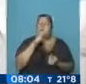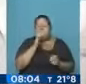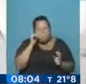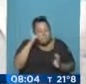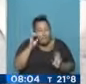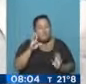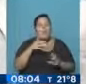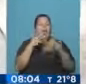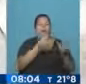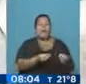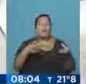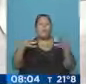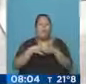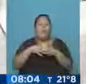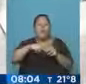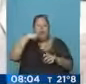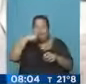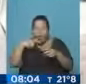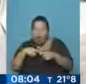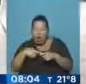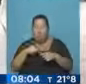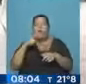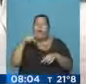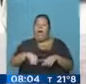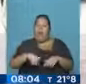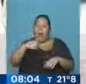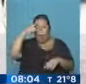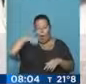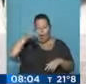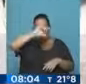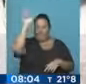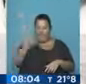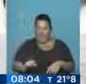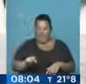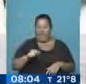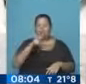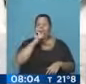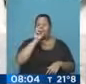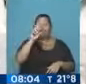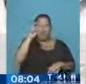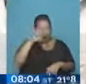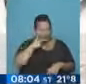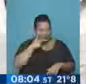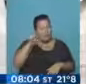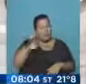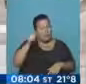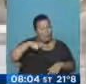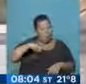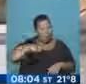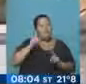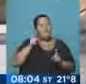que le brindan apoyo grupos del narcotráfico, entró a jugar un juez federal, el doctor Sergio Torres. El doctor Torres fue el